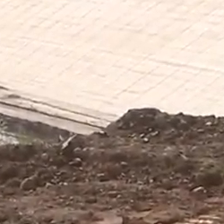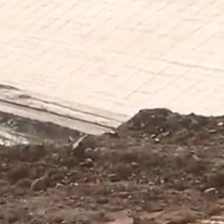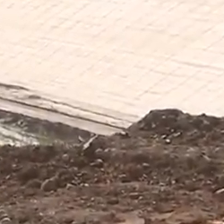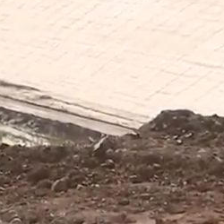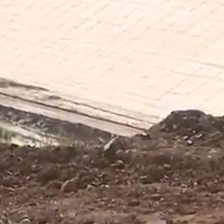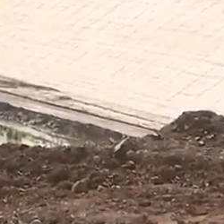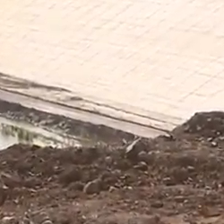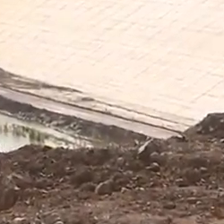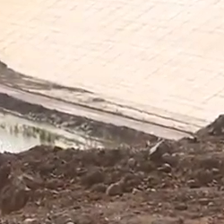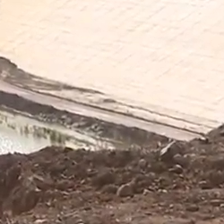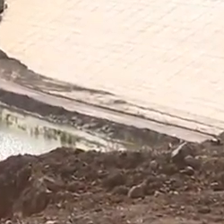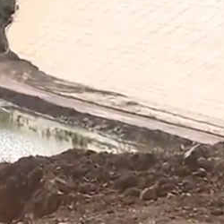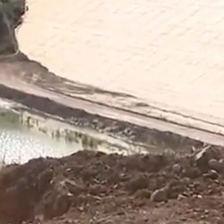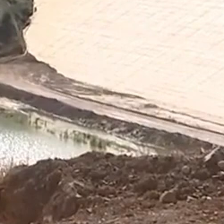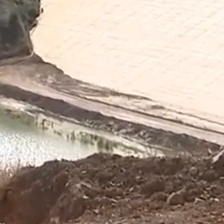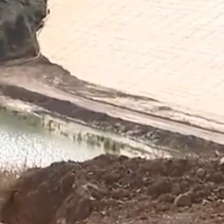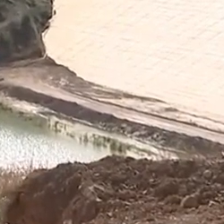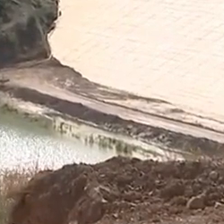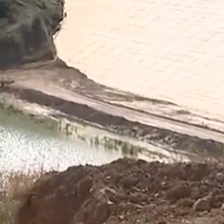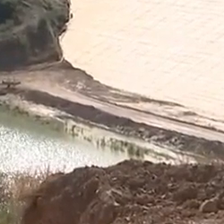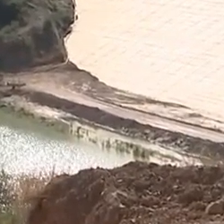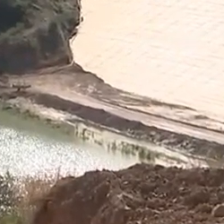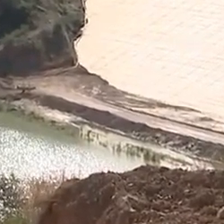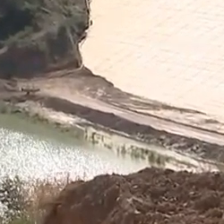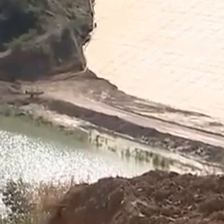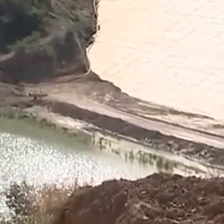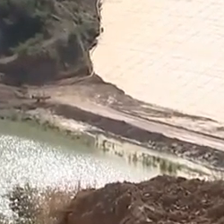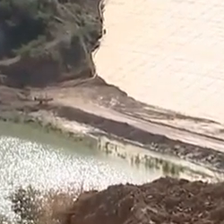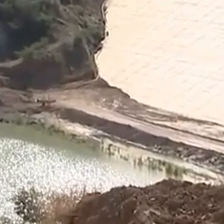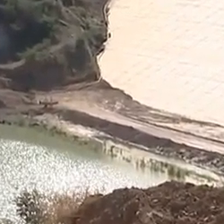en la propia presa.